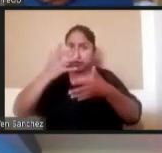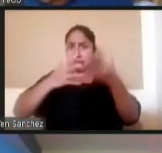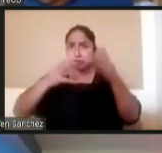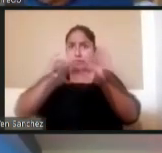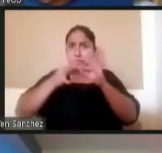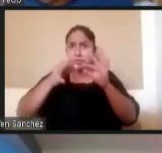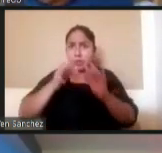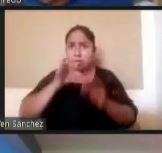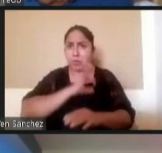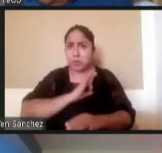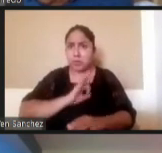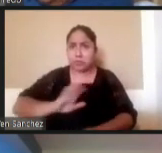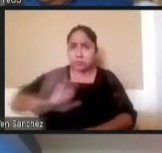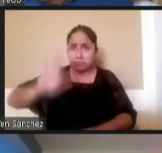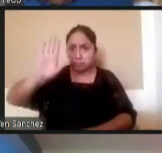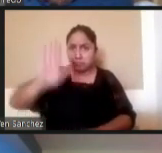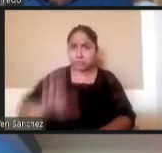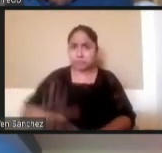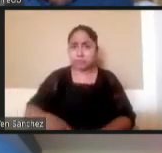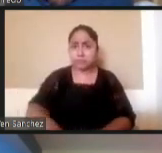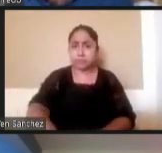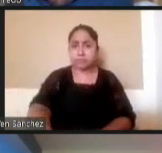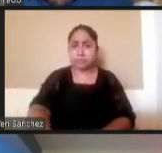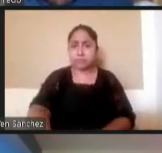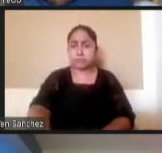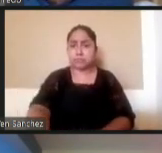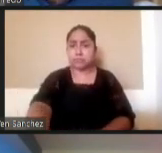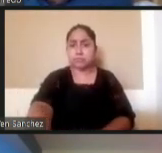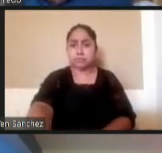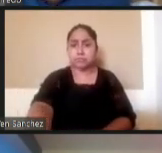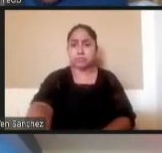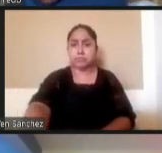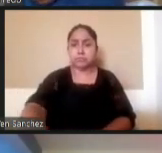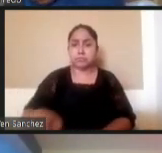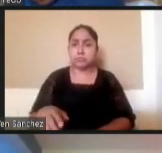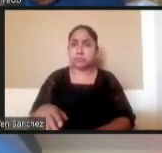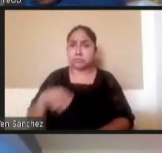su mano. Regidora Valadez, adelante, la escuchamos.